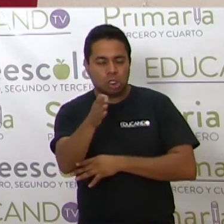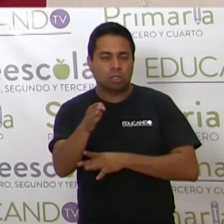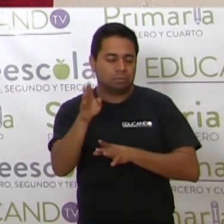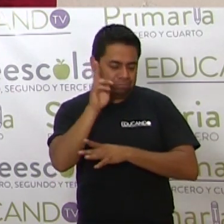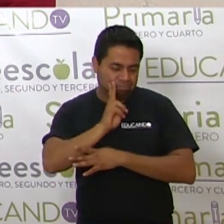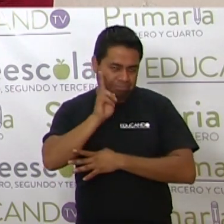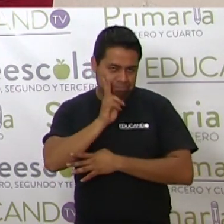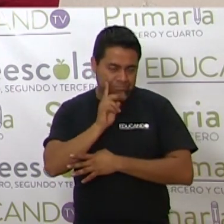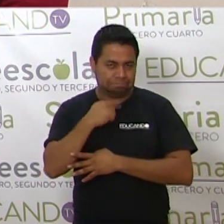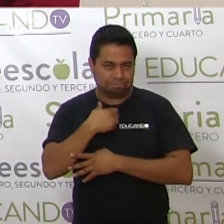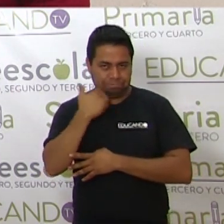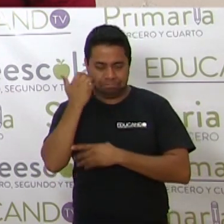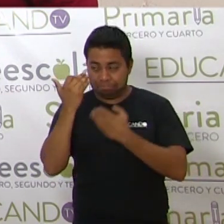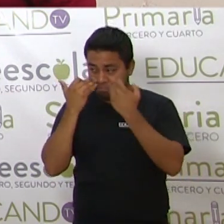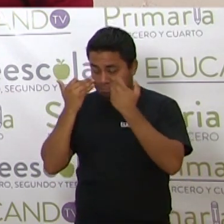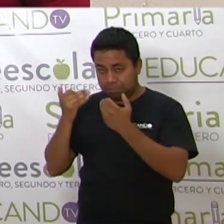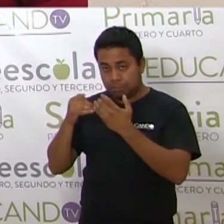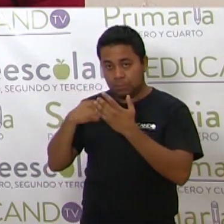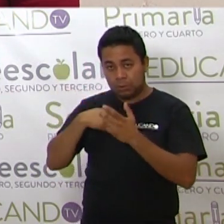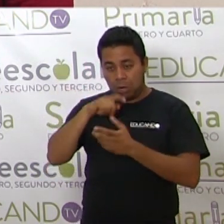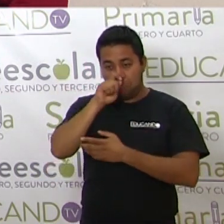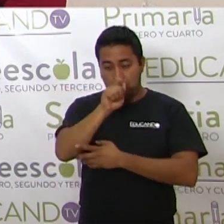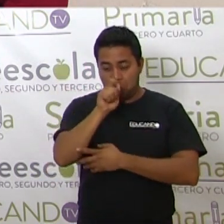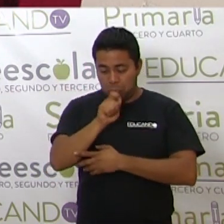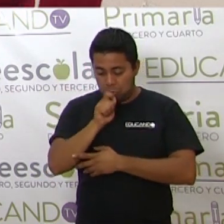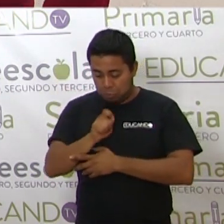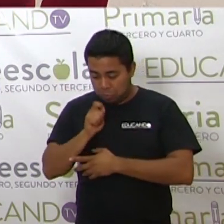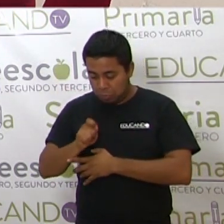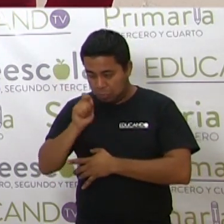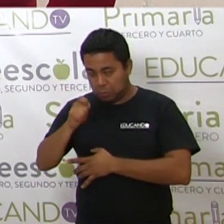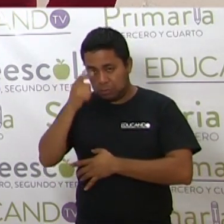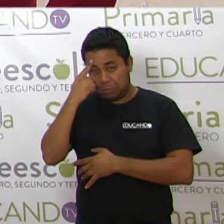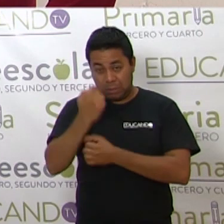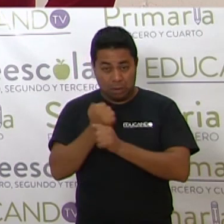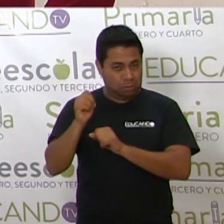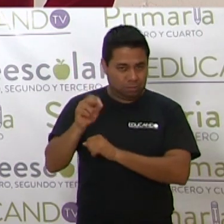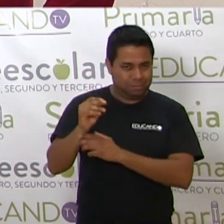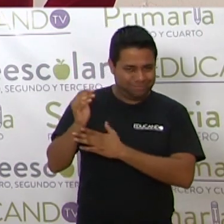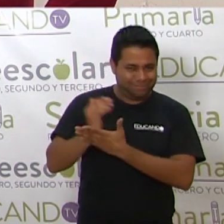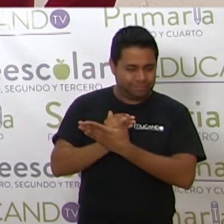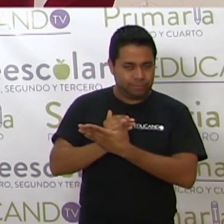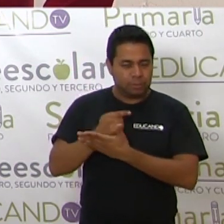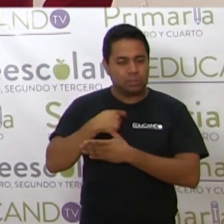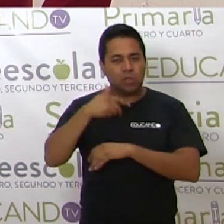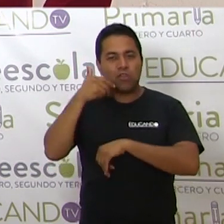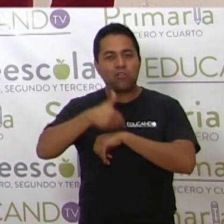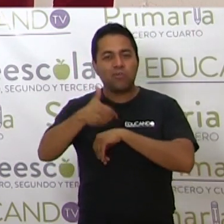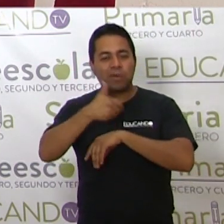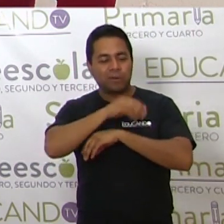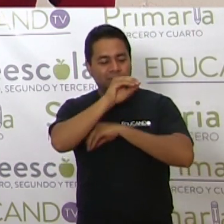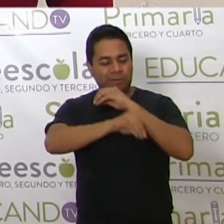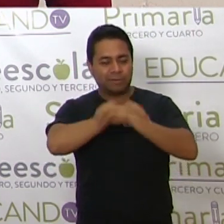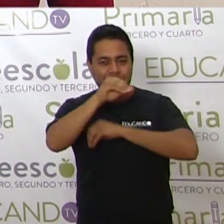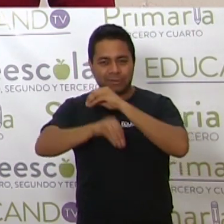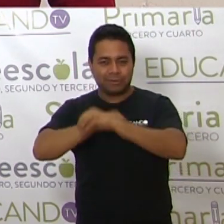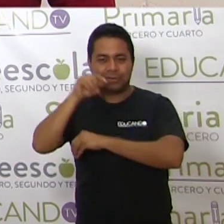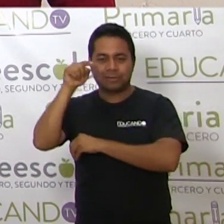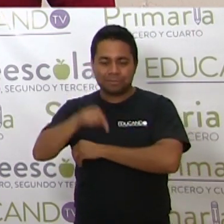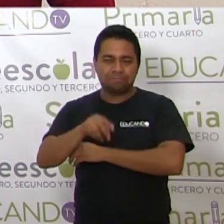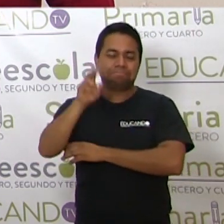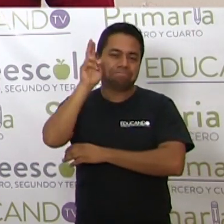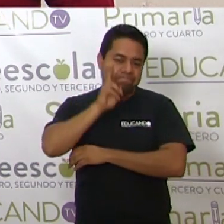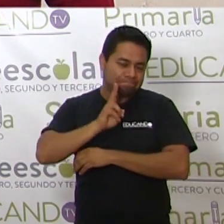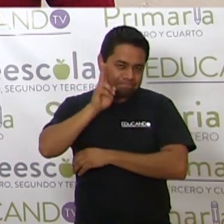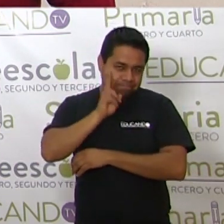yo quiero que vean que en lugar de poner puntitos para que no sea tan aburrido pusimos números así es que vamos a tratar